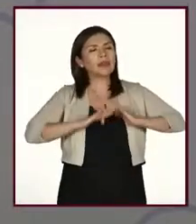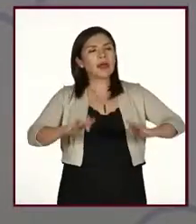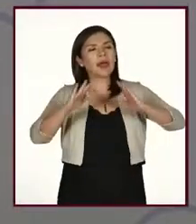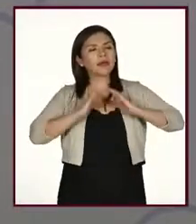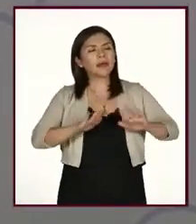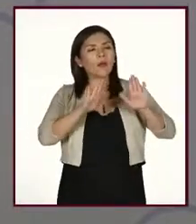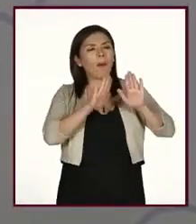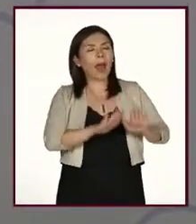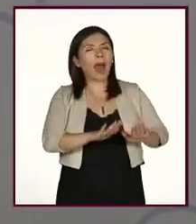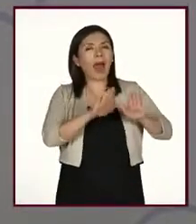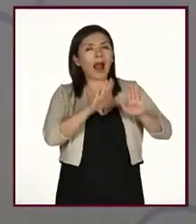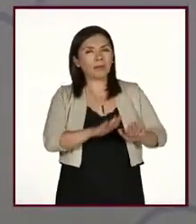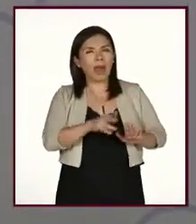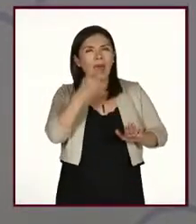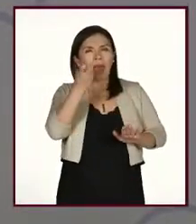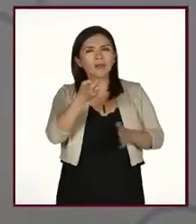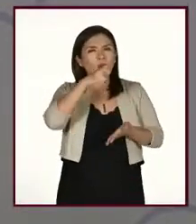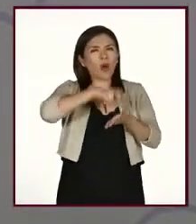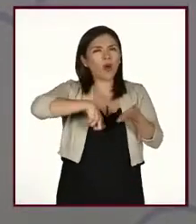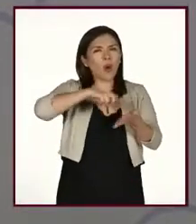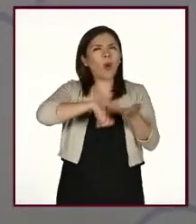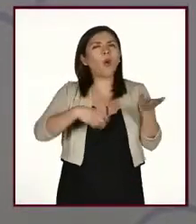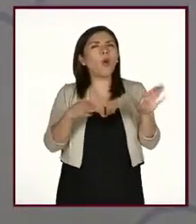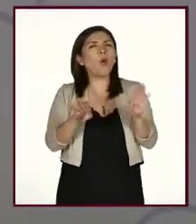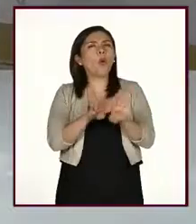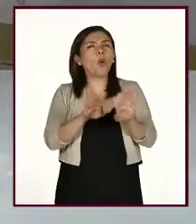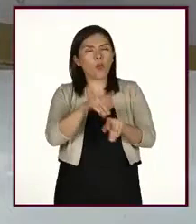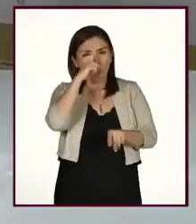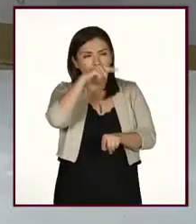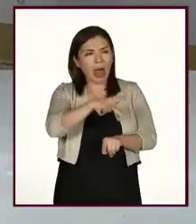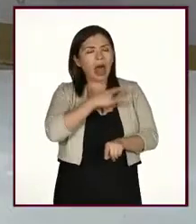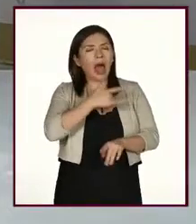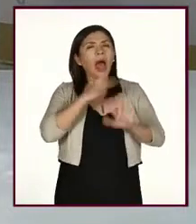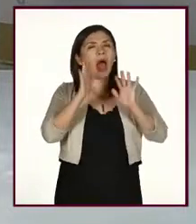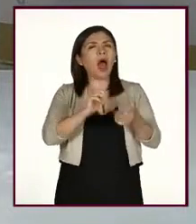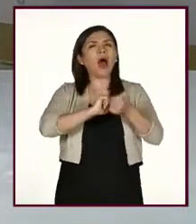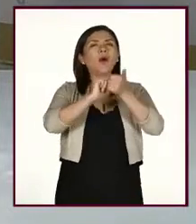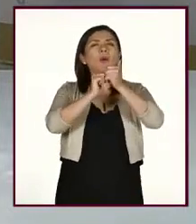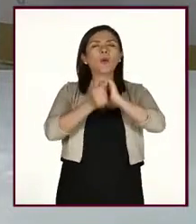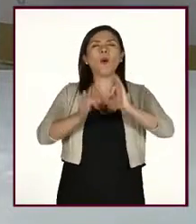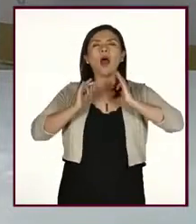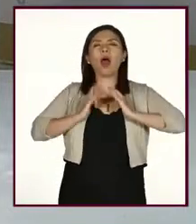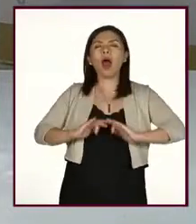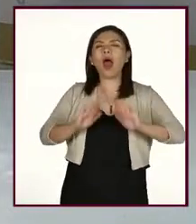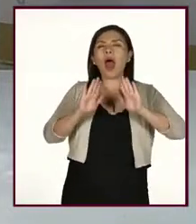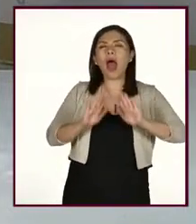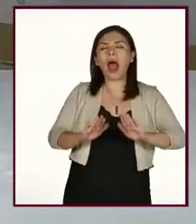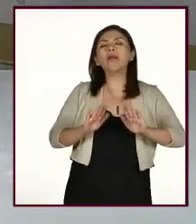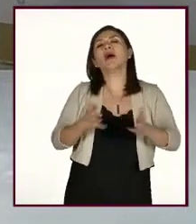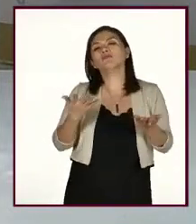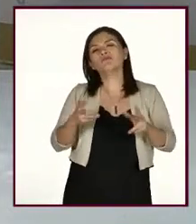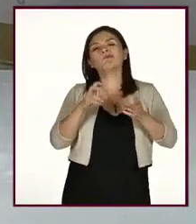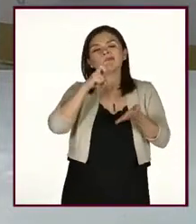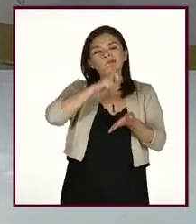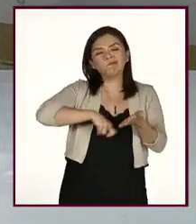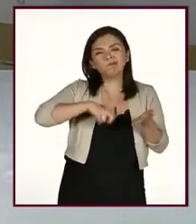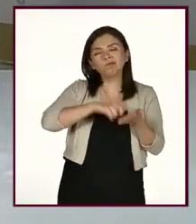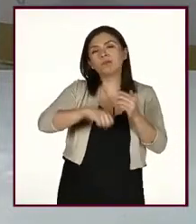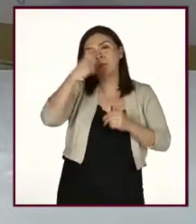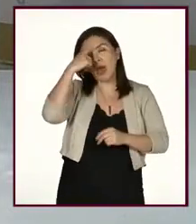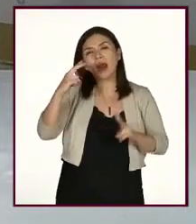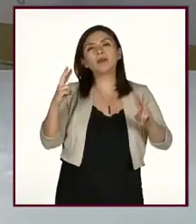tranquilidad. ¿Sí? ¿Y cómo podemos empezar a entrar en ese estado de calma, de tranquilidad? Con ciertas técnicas de relajación, técnicas